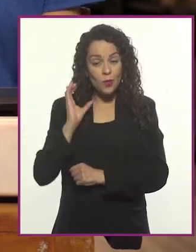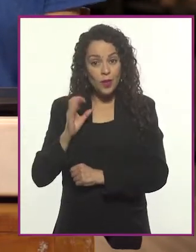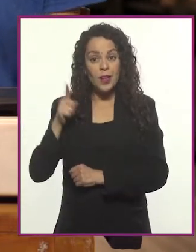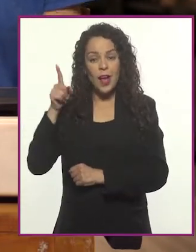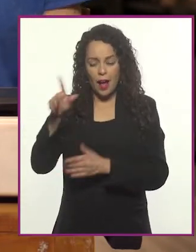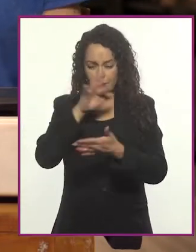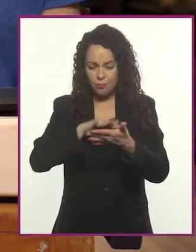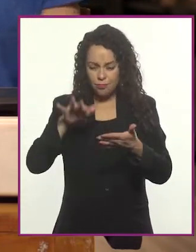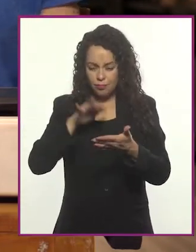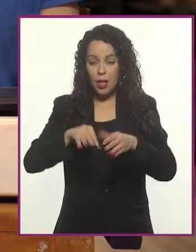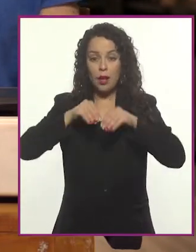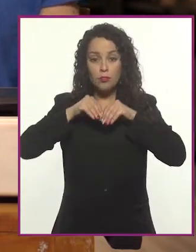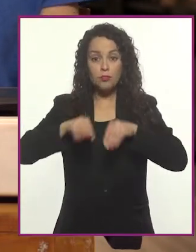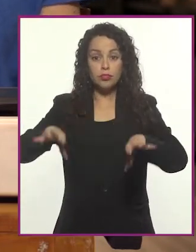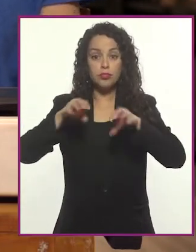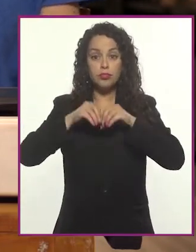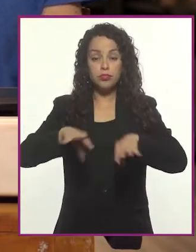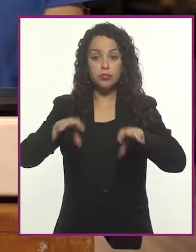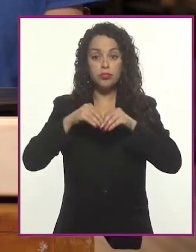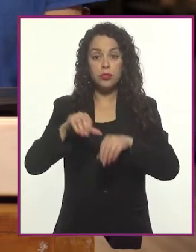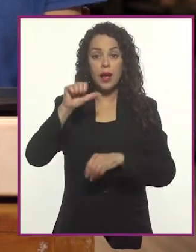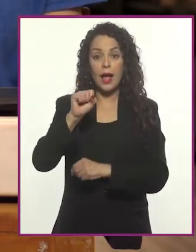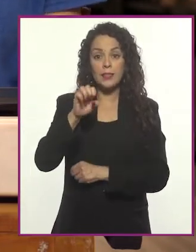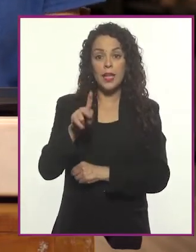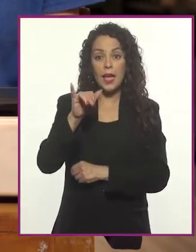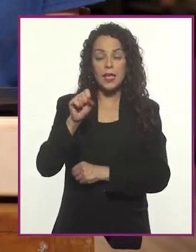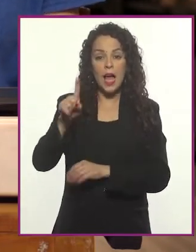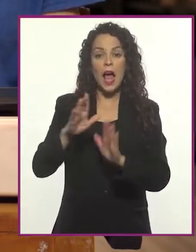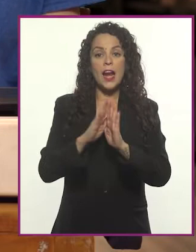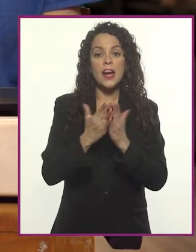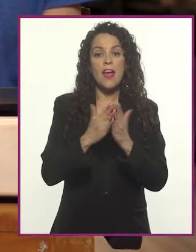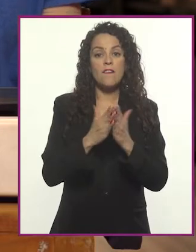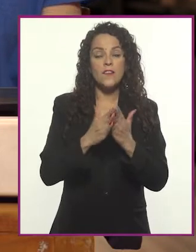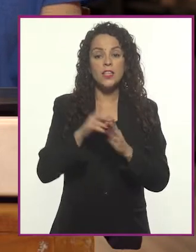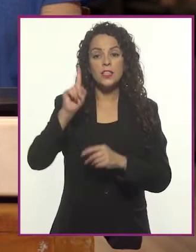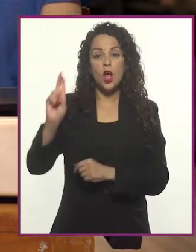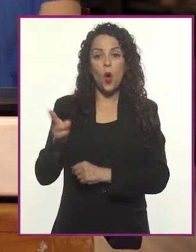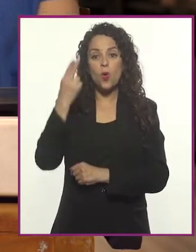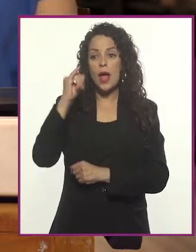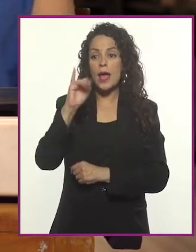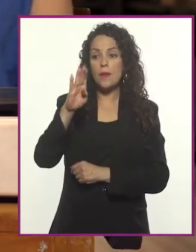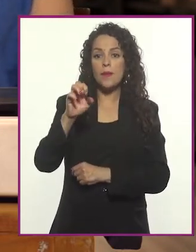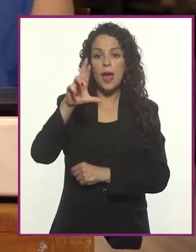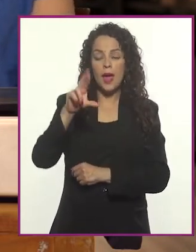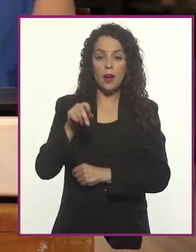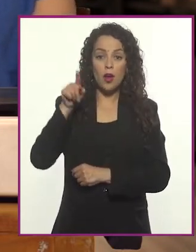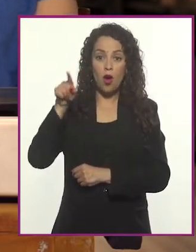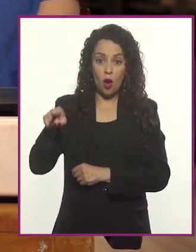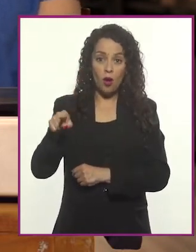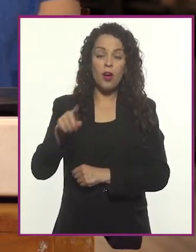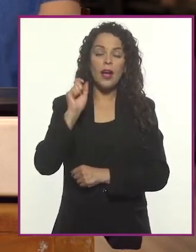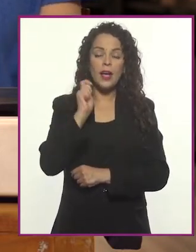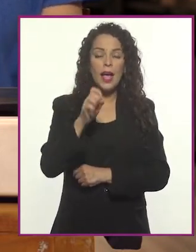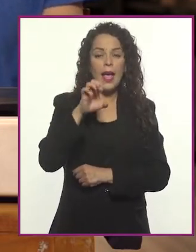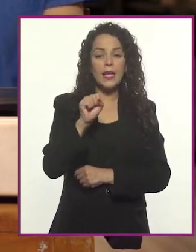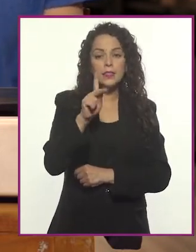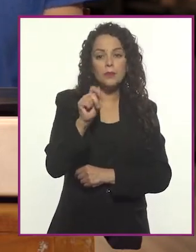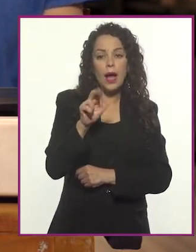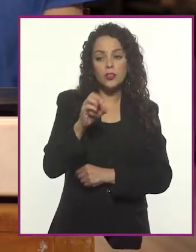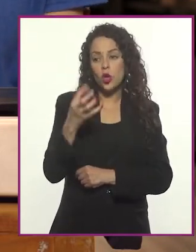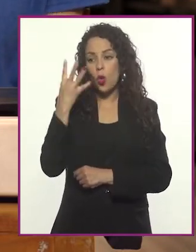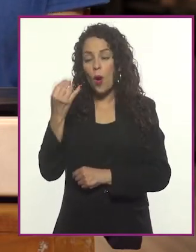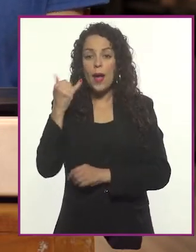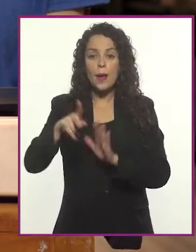Sus textos han sido publicados en Acequias, revista de la Universidad Iberoamericana, en la revista Espacios 4 y en